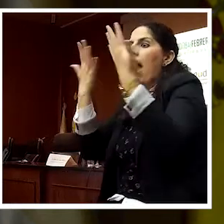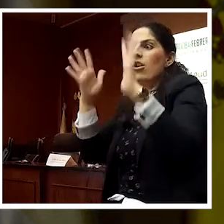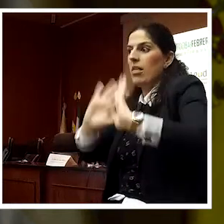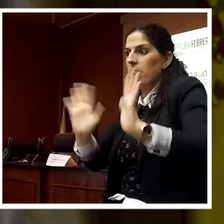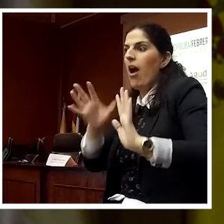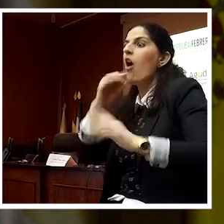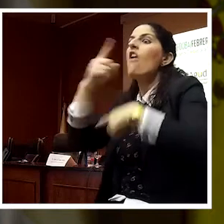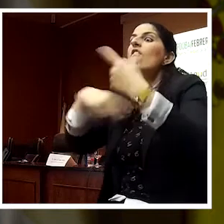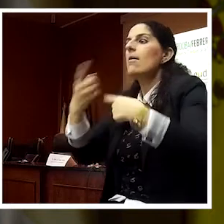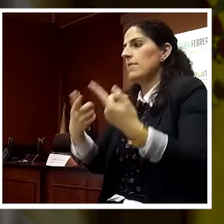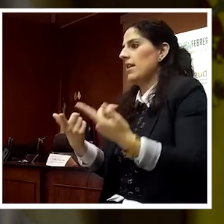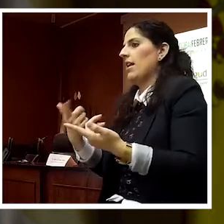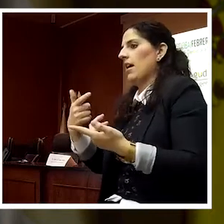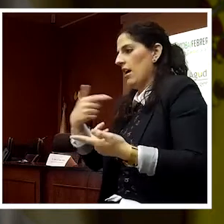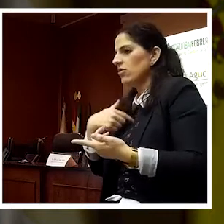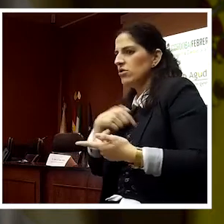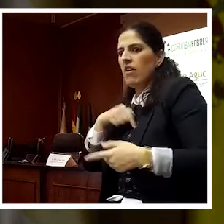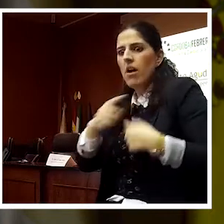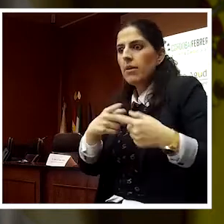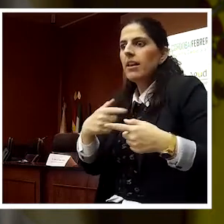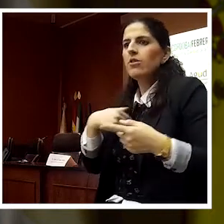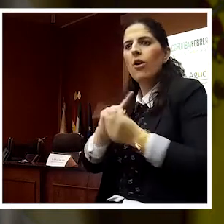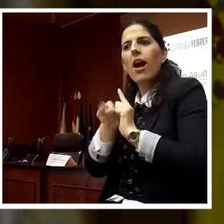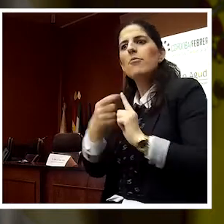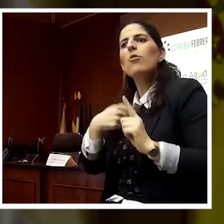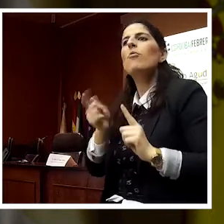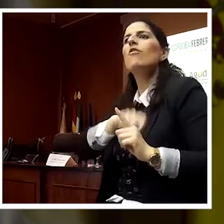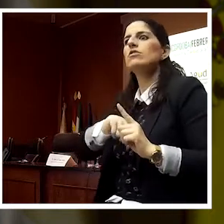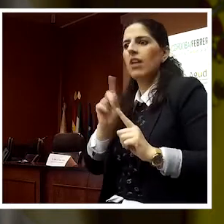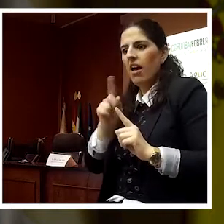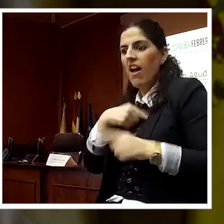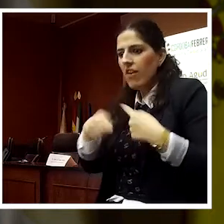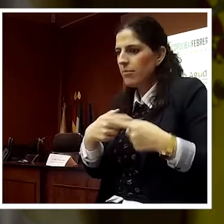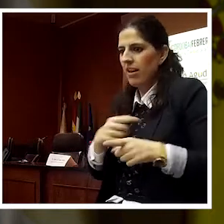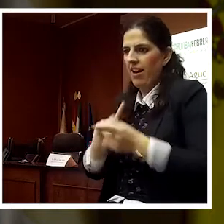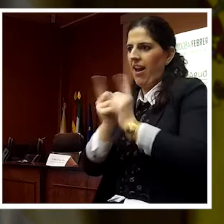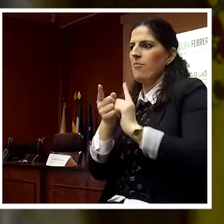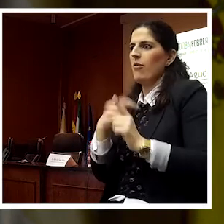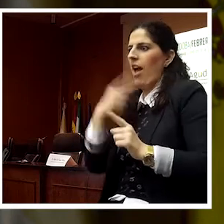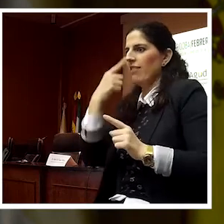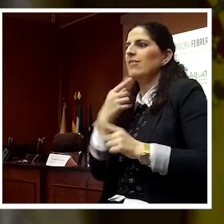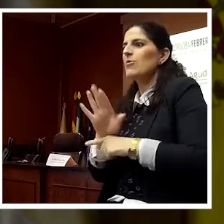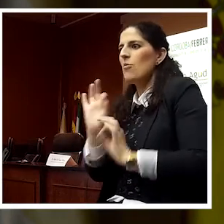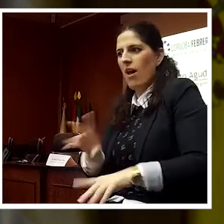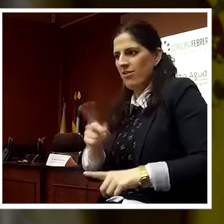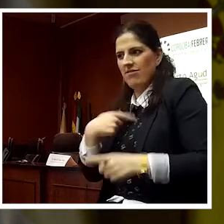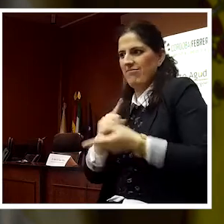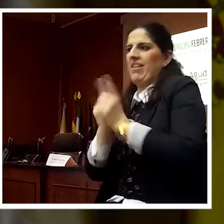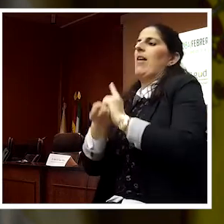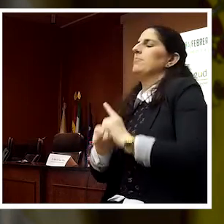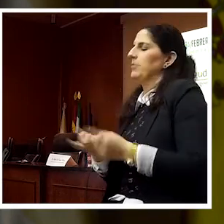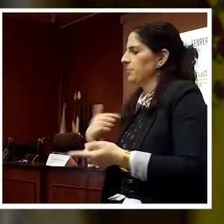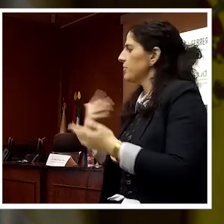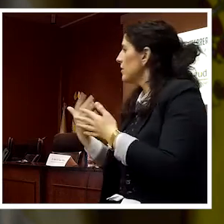pierdes un poco la objetividad del profesional. Pues vengo a enseñar un poquito esto, en qué podemos ayudar